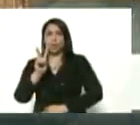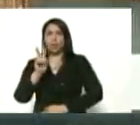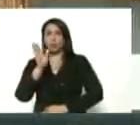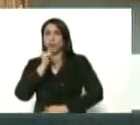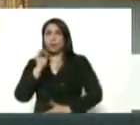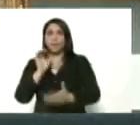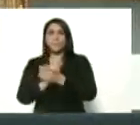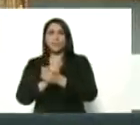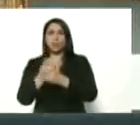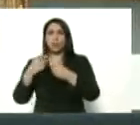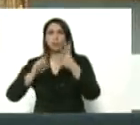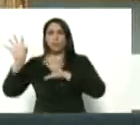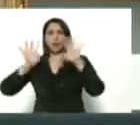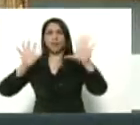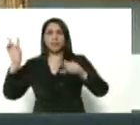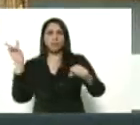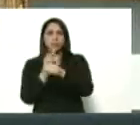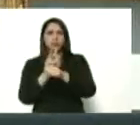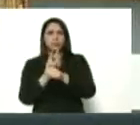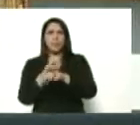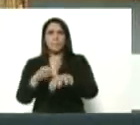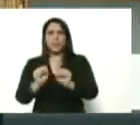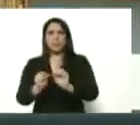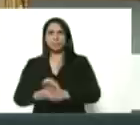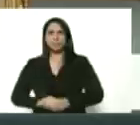enemigos externos de la violencia imperial.